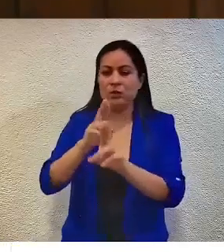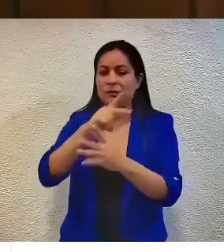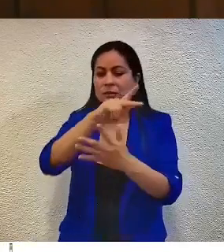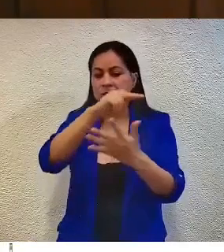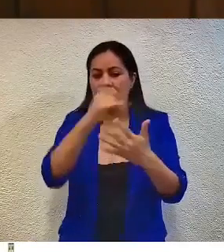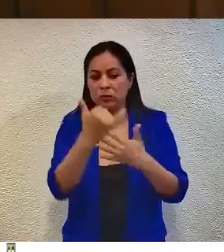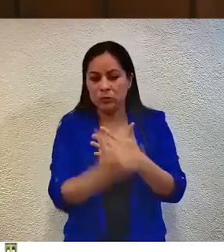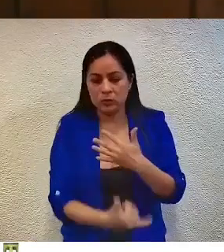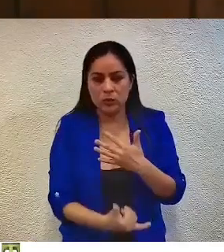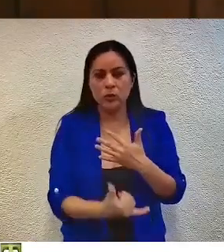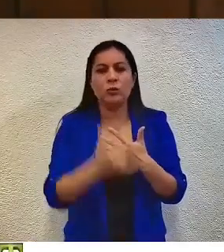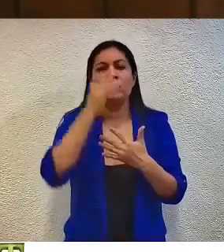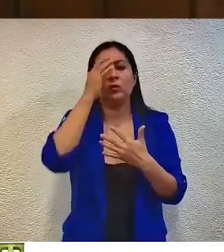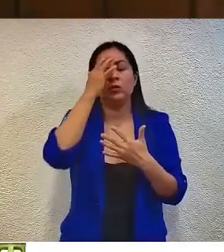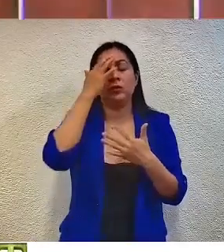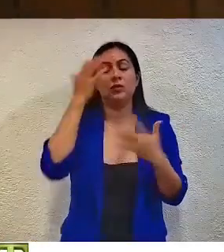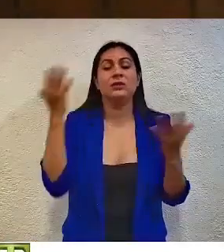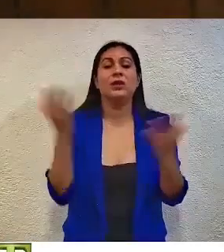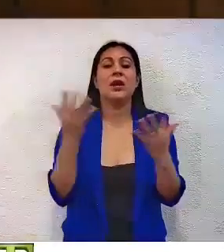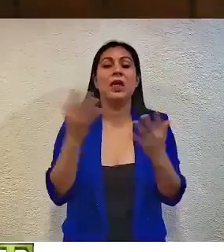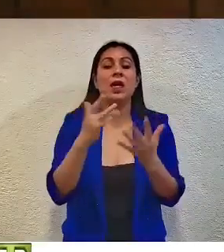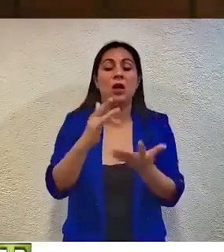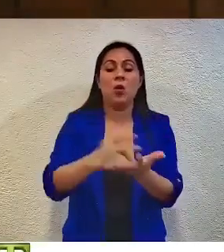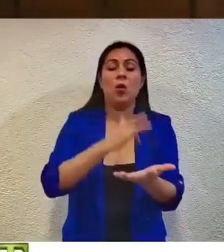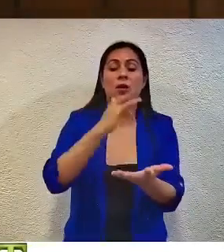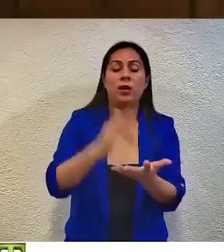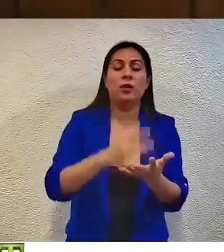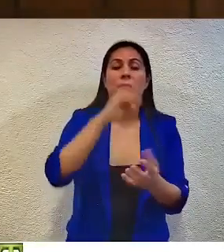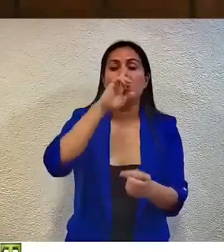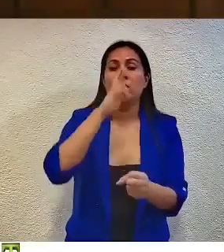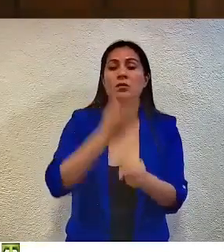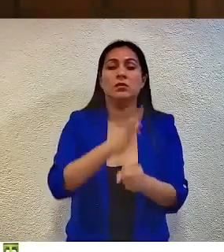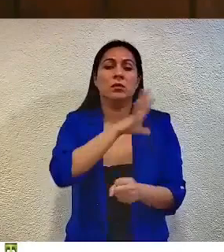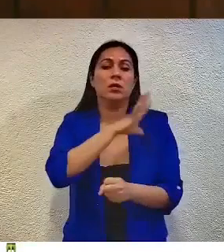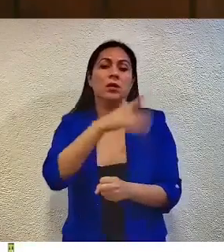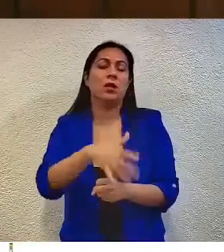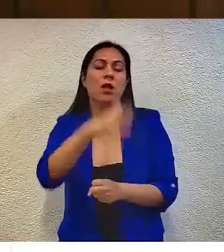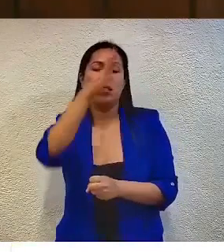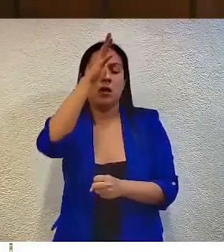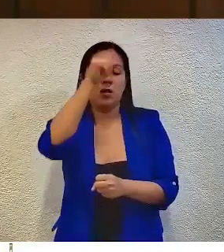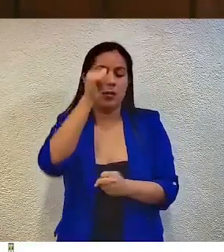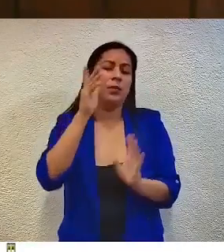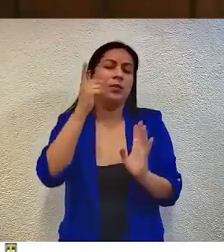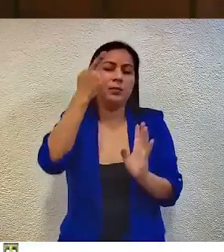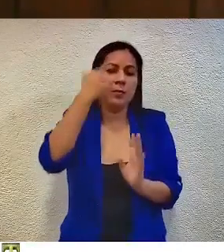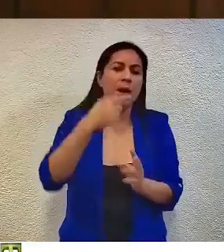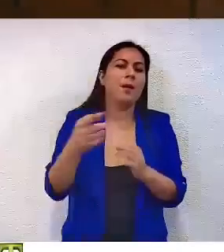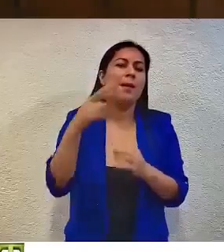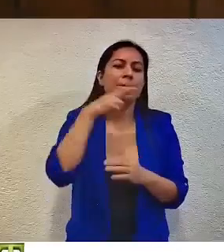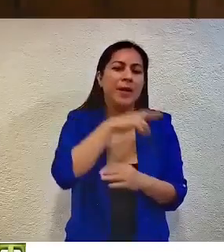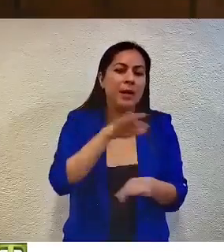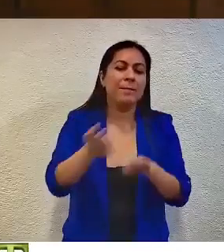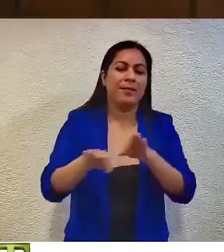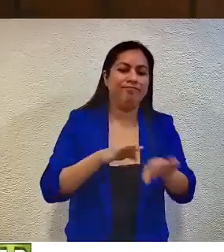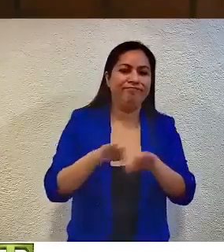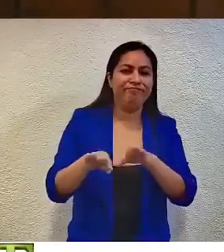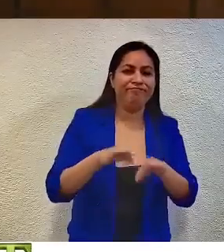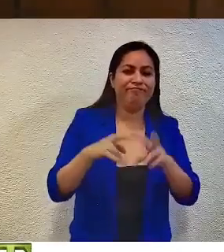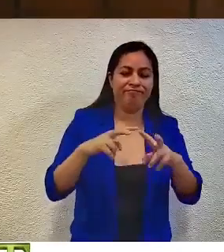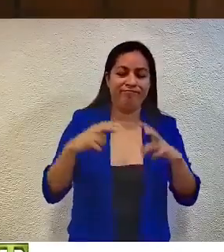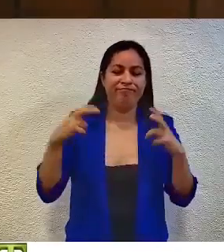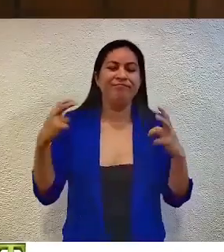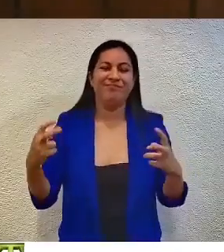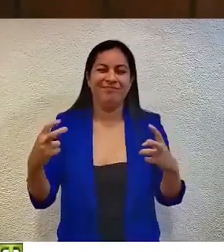proyectos, se realizarán con el apoyo del secretario general de Acuerdos a efecto de agilizar los trabajos de esta